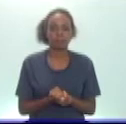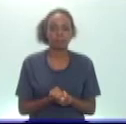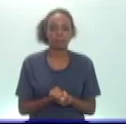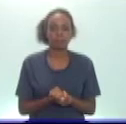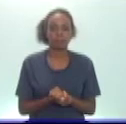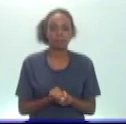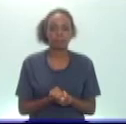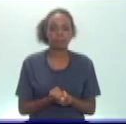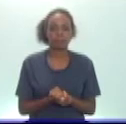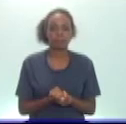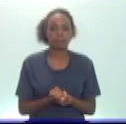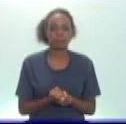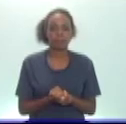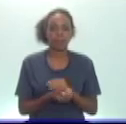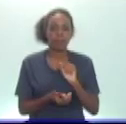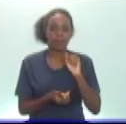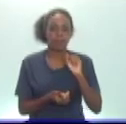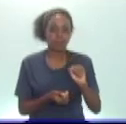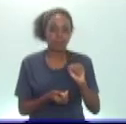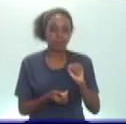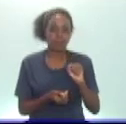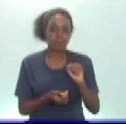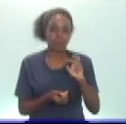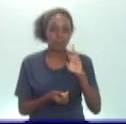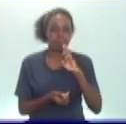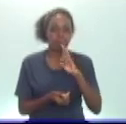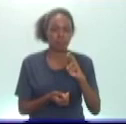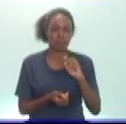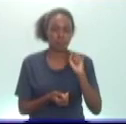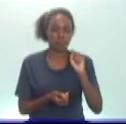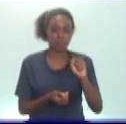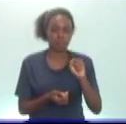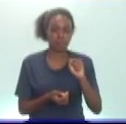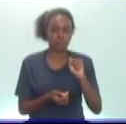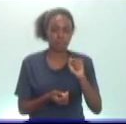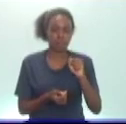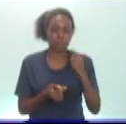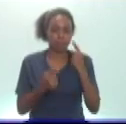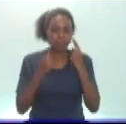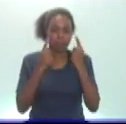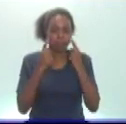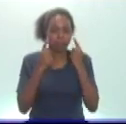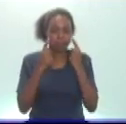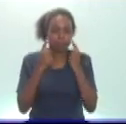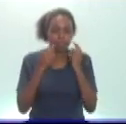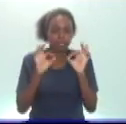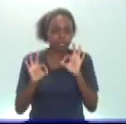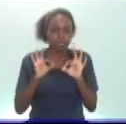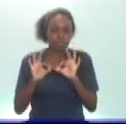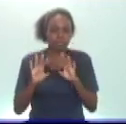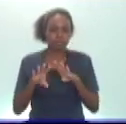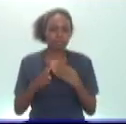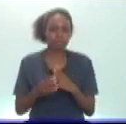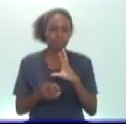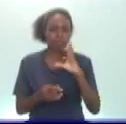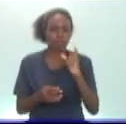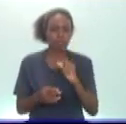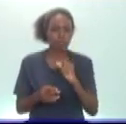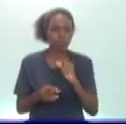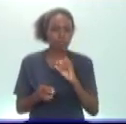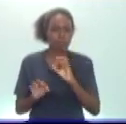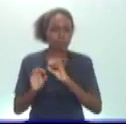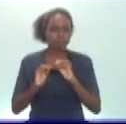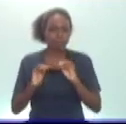21. Ese es mi primer producto parcial. Insisto, y fíjense aquí en la colocación que yo hago de ese